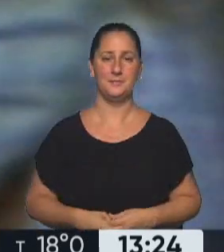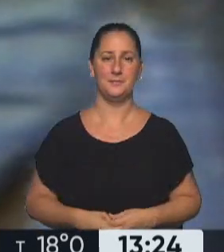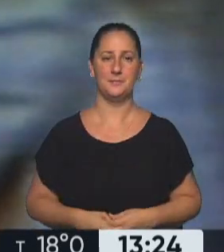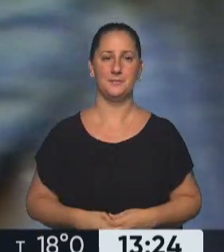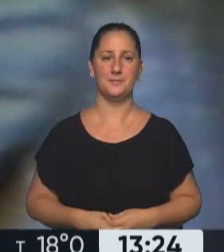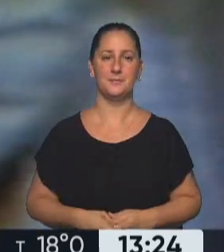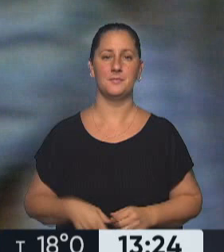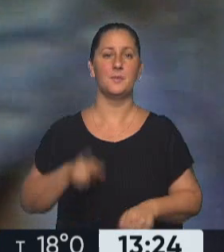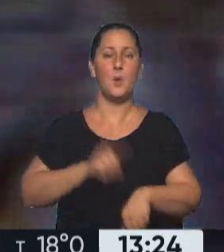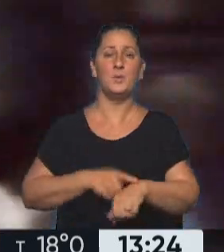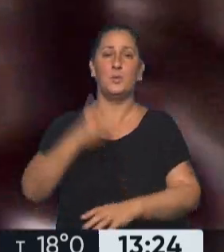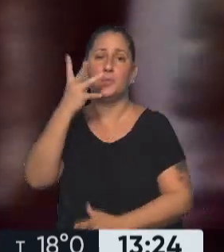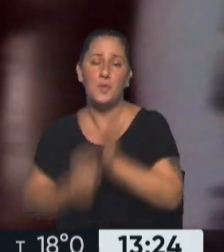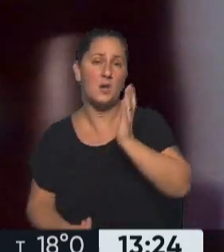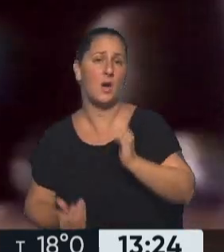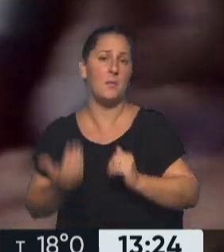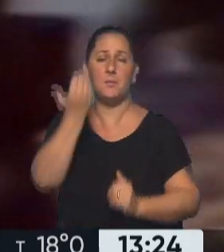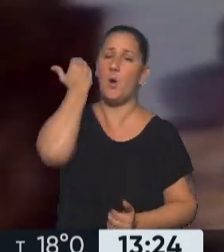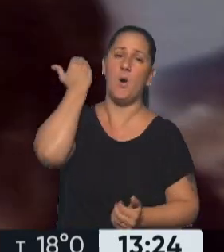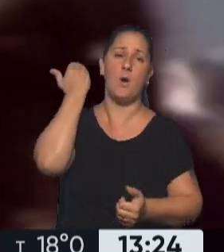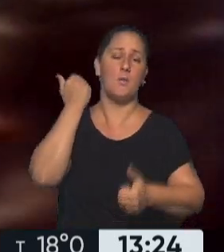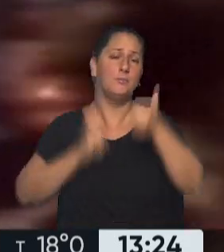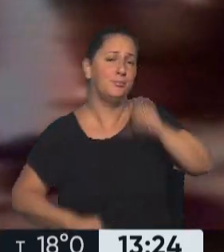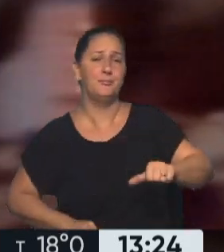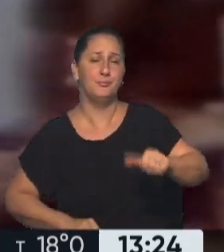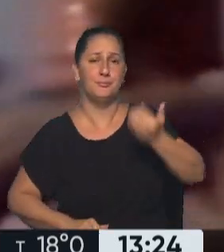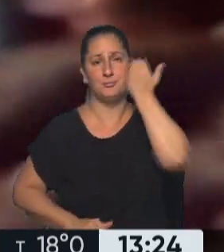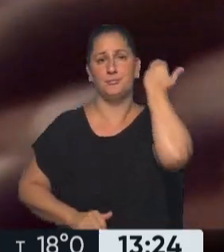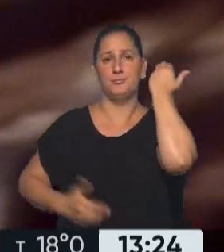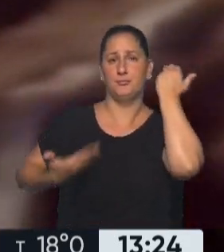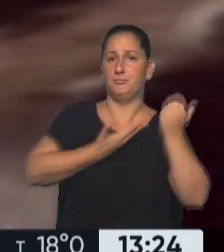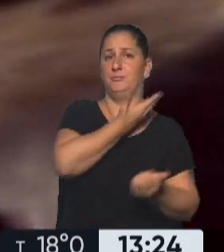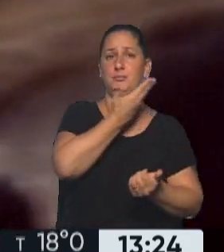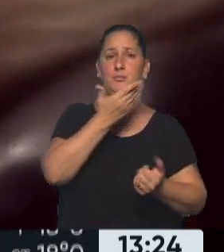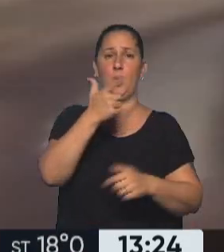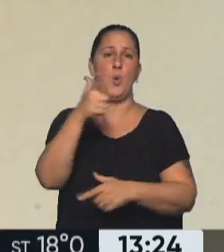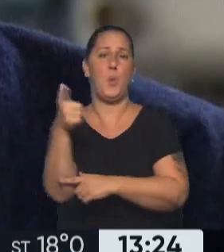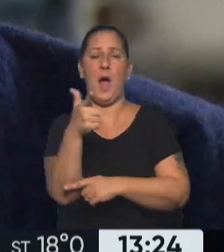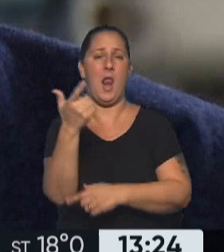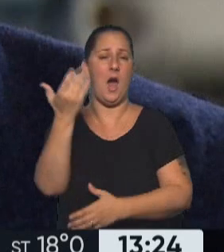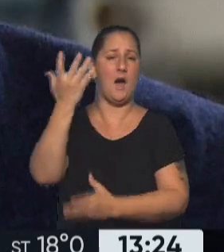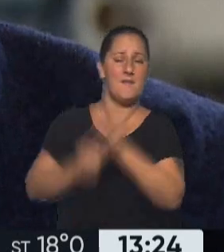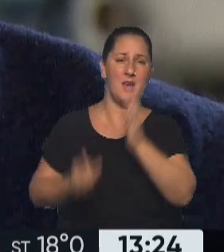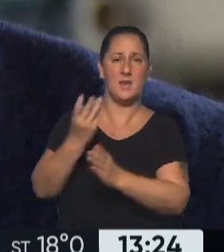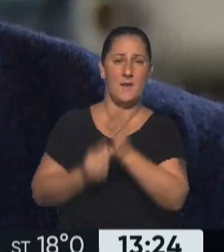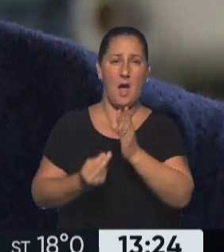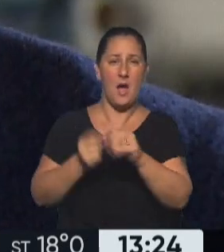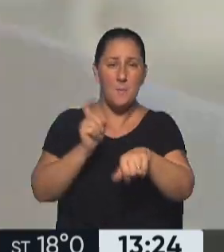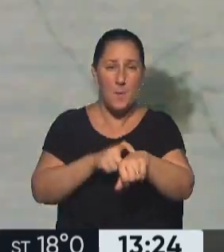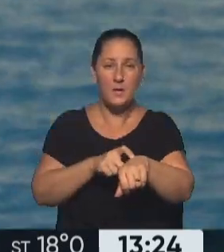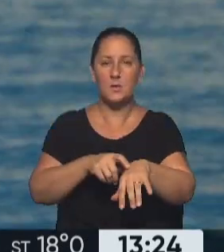y que tenían accidentes y que serían, que salían heridos de bala. Ahí me di cuenta de dónde